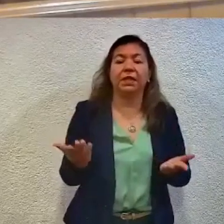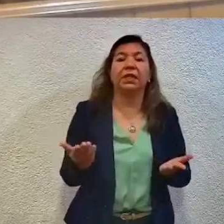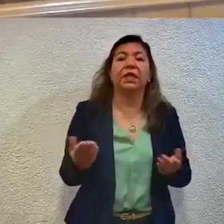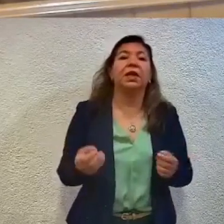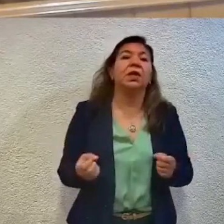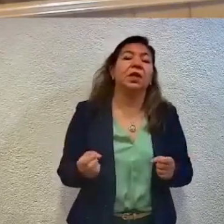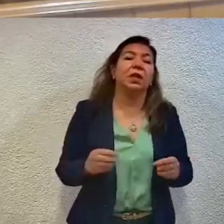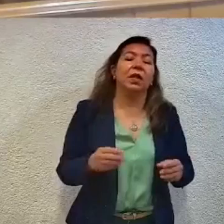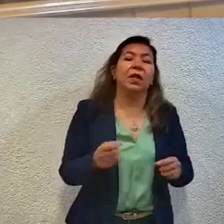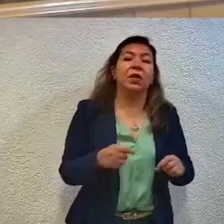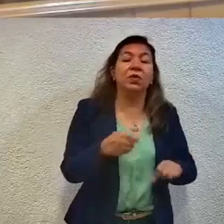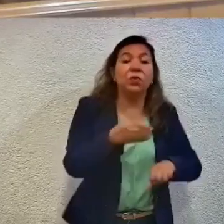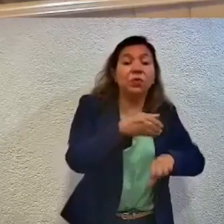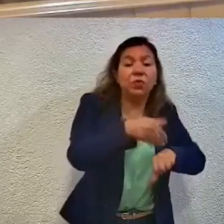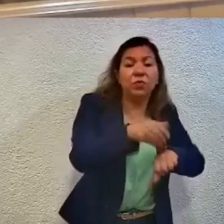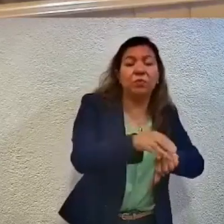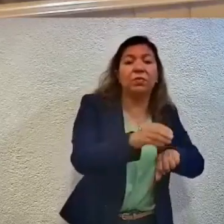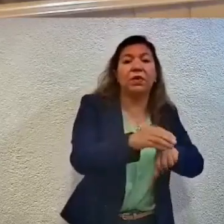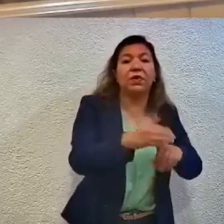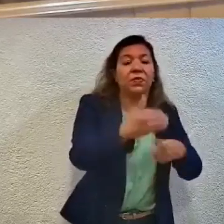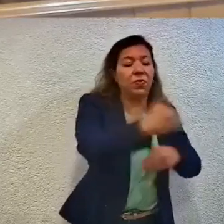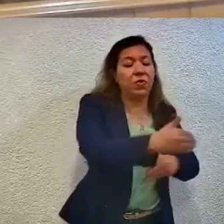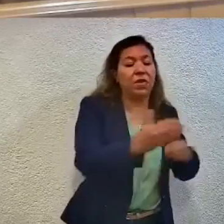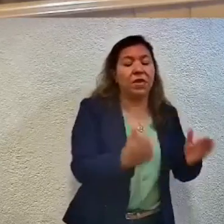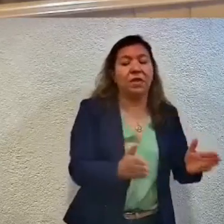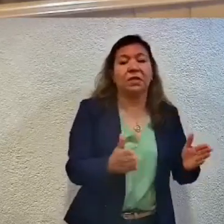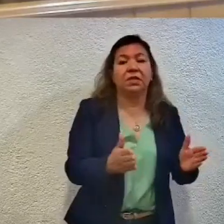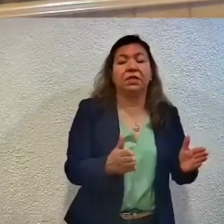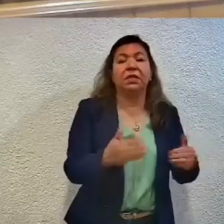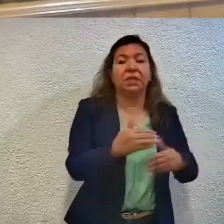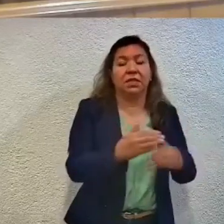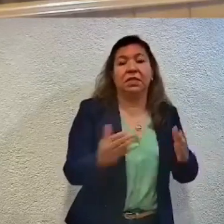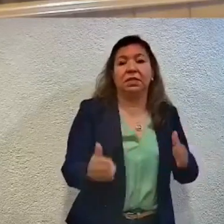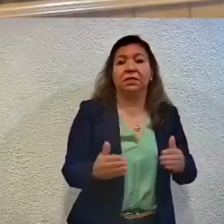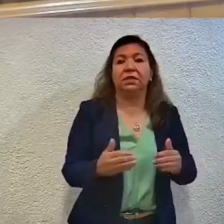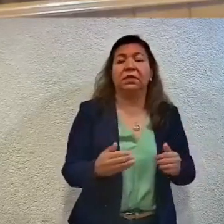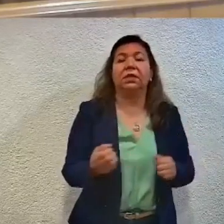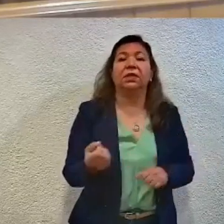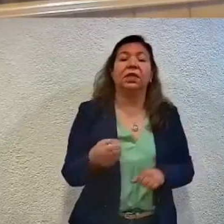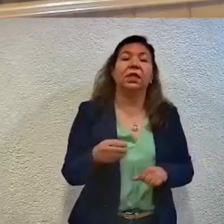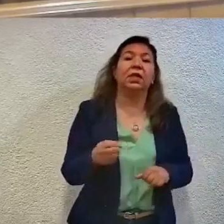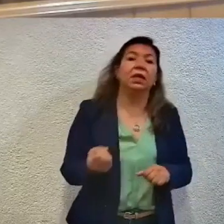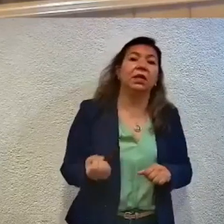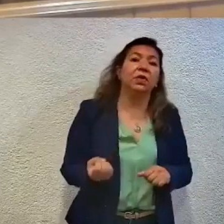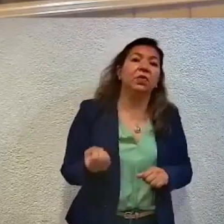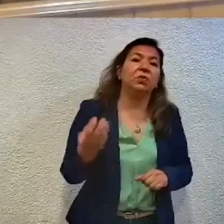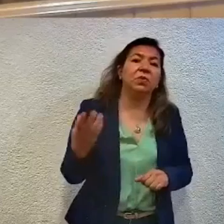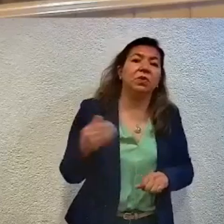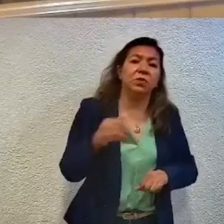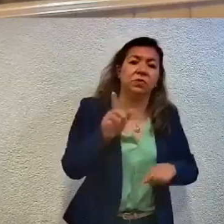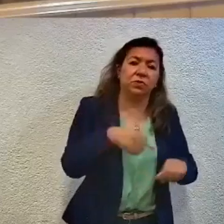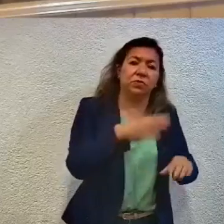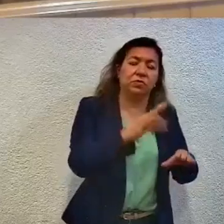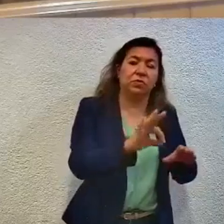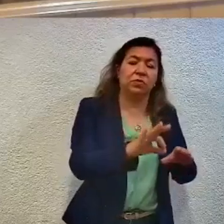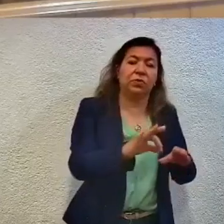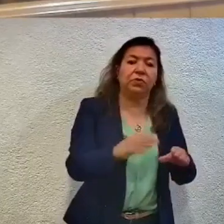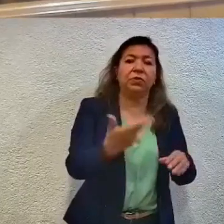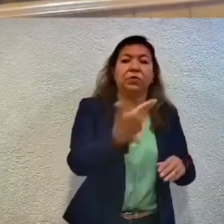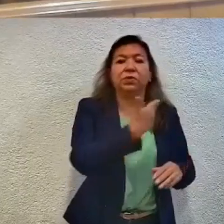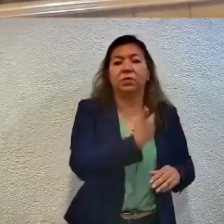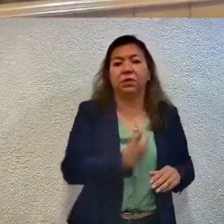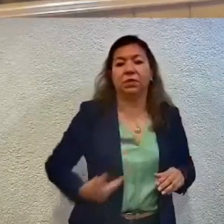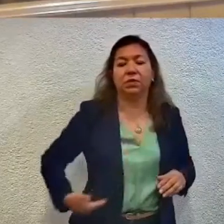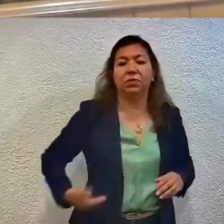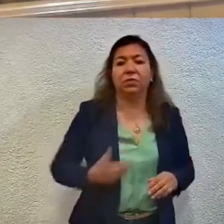27/SE/04-04-06-2024, por el que se determina el número de casillas que fueron objeto de recuento de la votación, así como el recuento de votos respecto de casillas